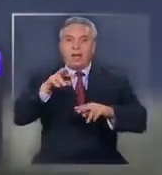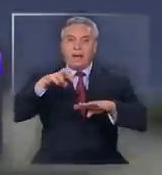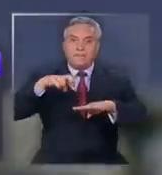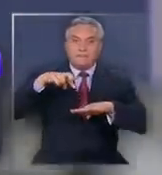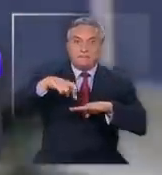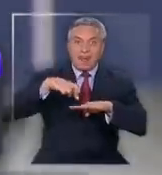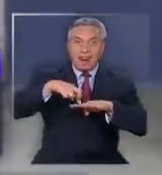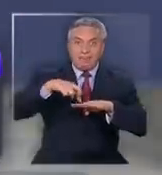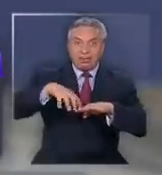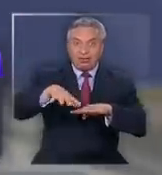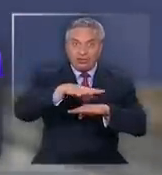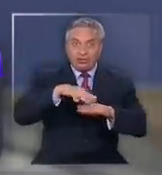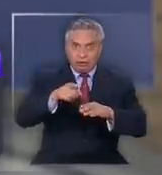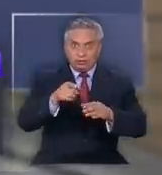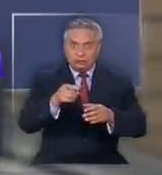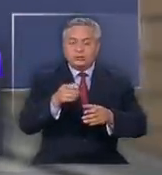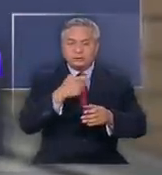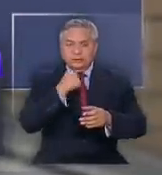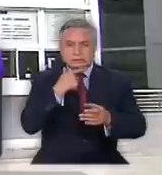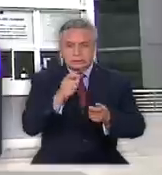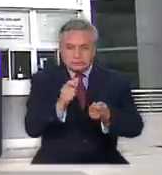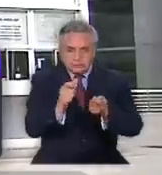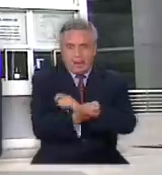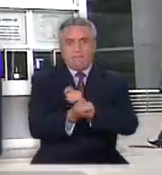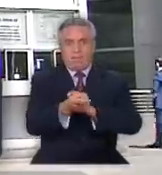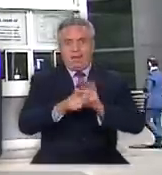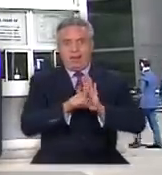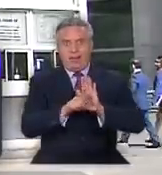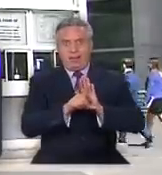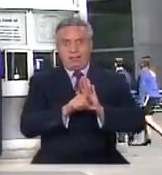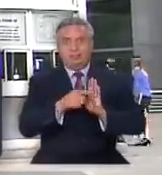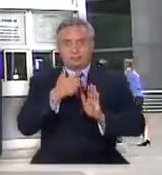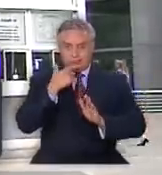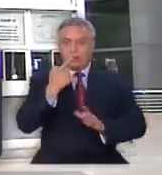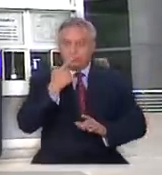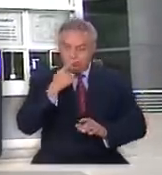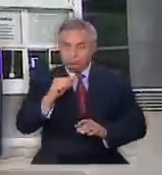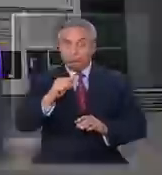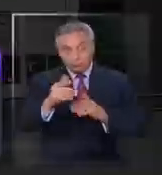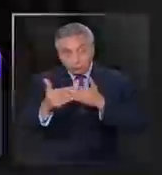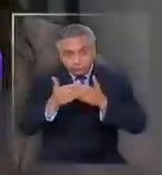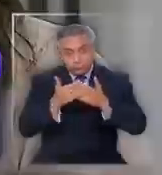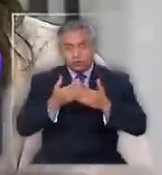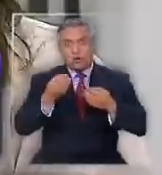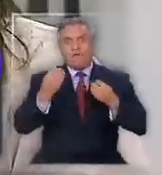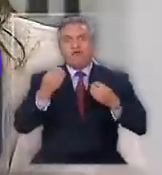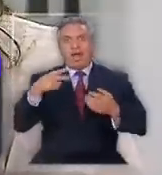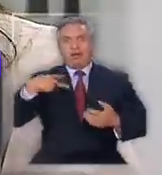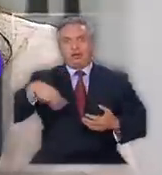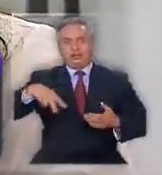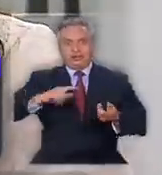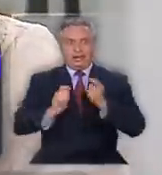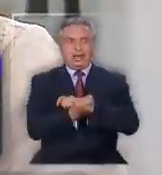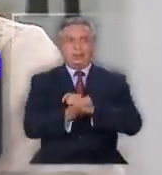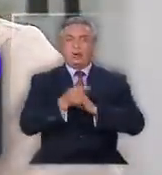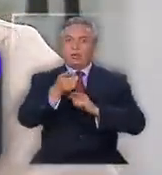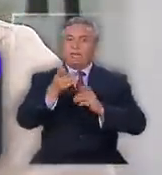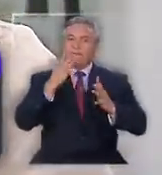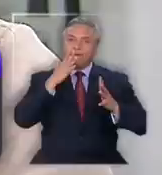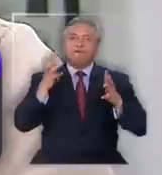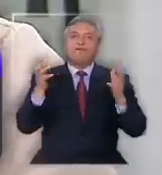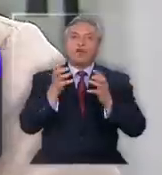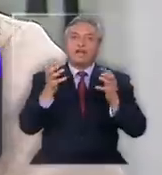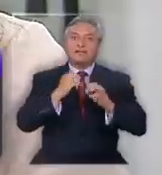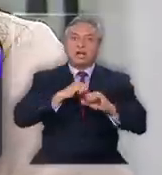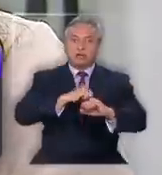ello. La crítica por este caso ha sido amplia, pero se cree que se está a puertas de tener buenas noticias. El proyecto de la ley integral de violencia contra la mujer está en